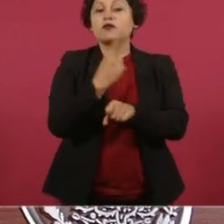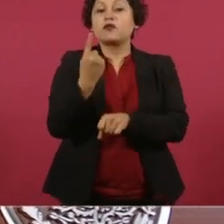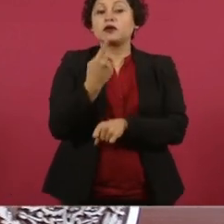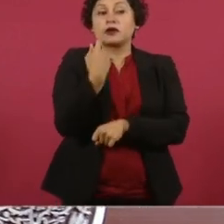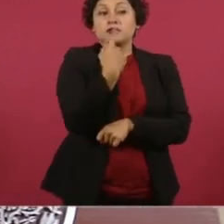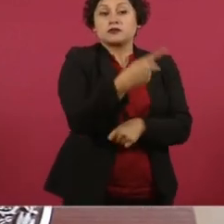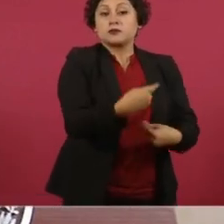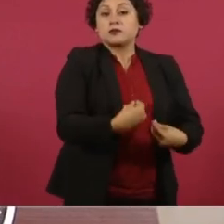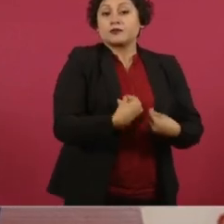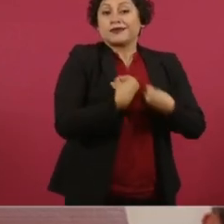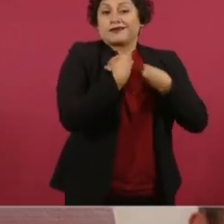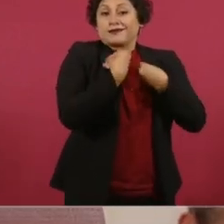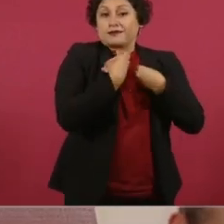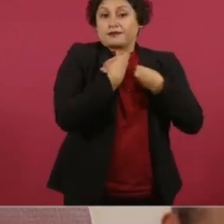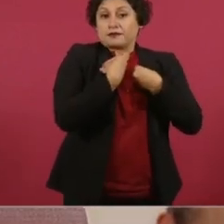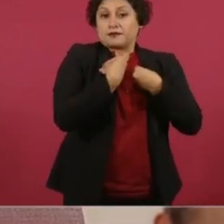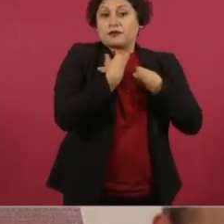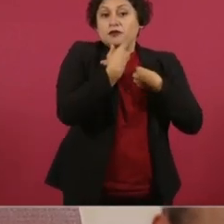sobrevivencia.